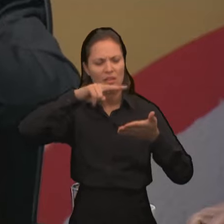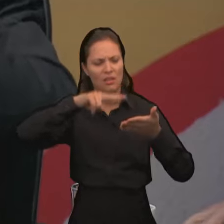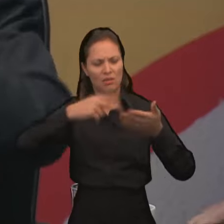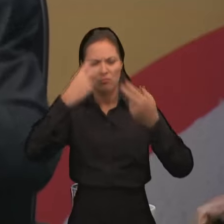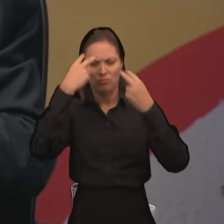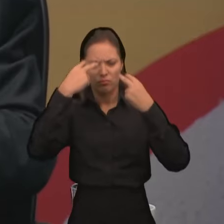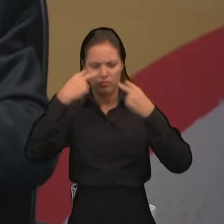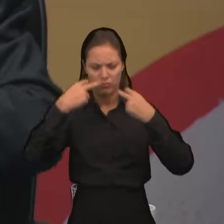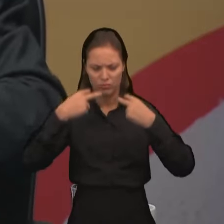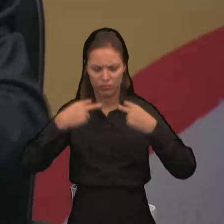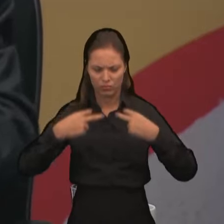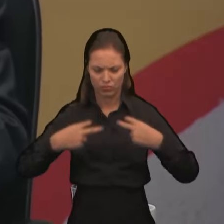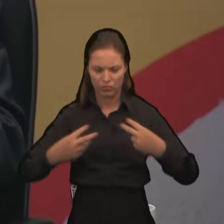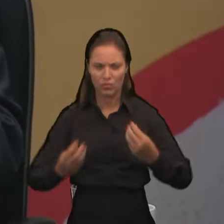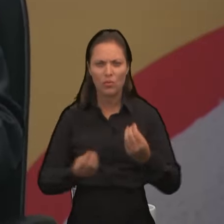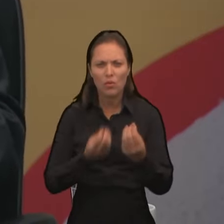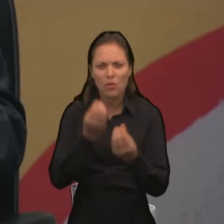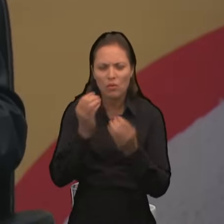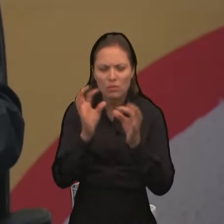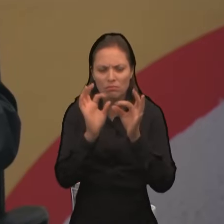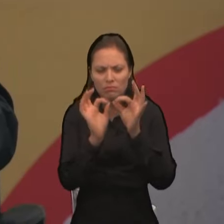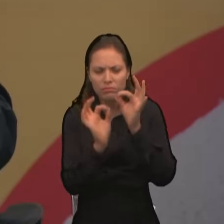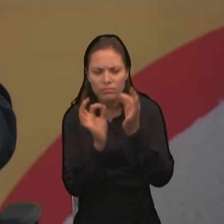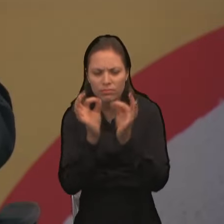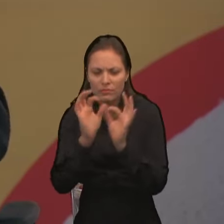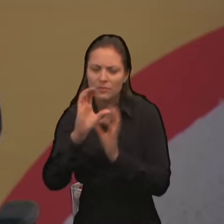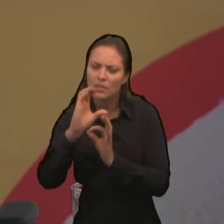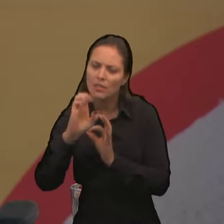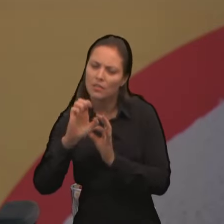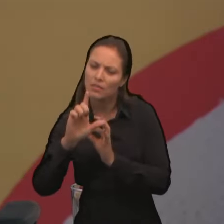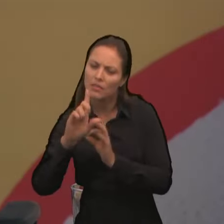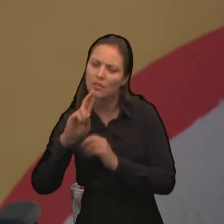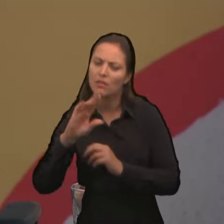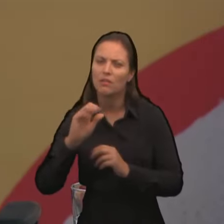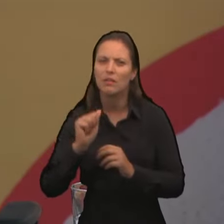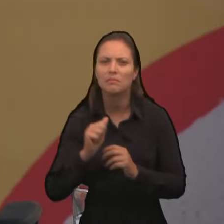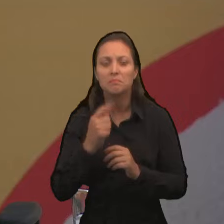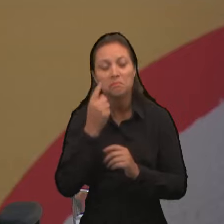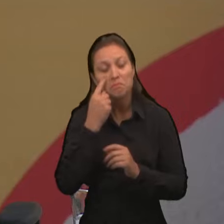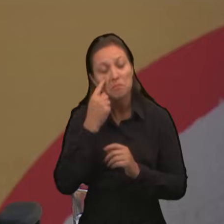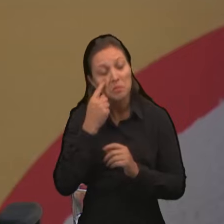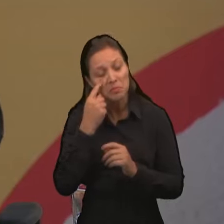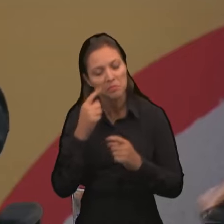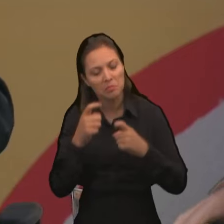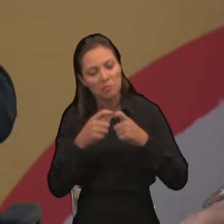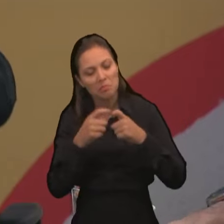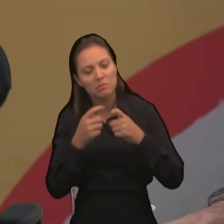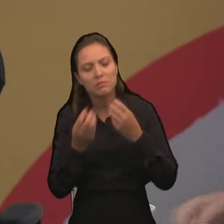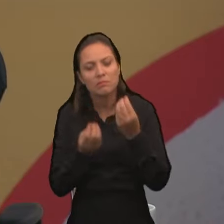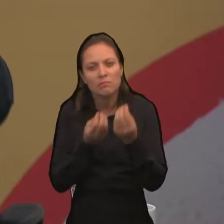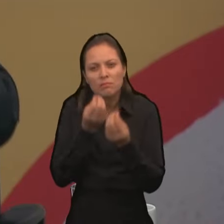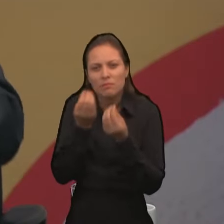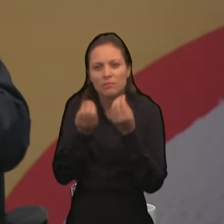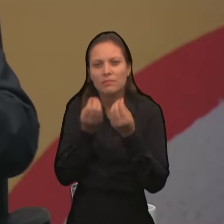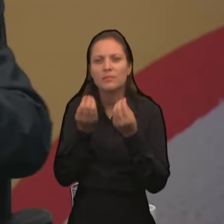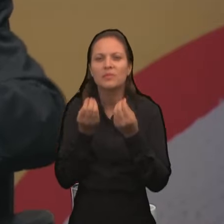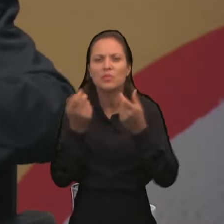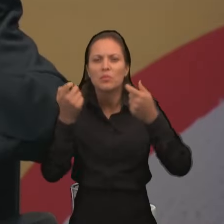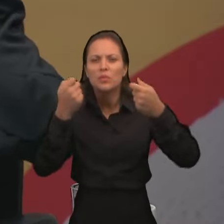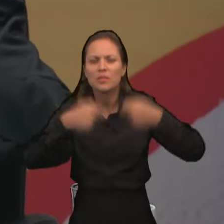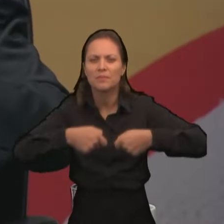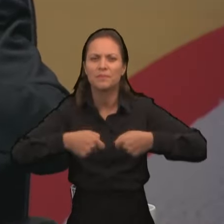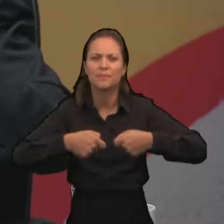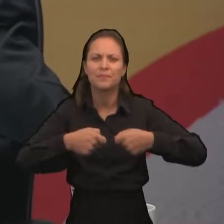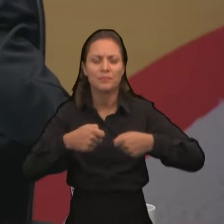para la lectura del cerebro. Vamos a tener una profunda revolución en la medicina de la inteligencia